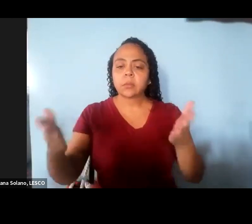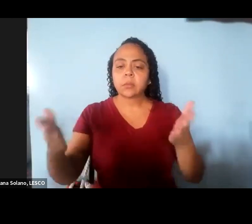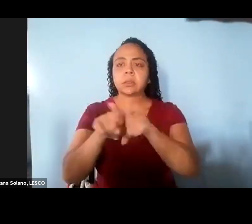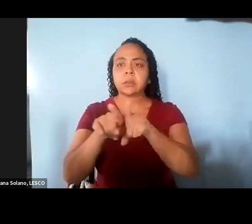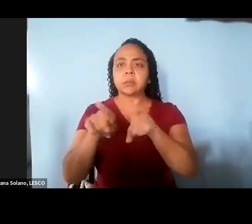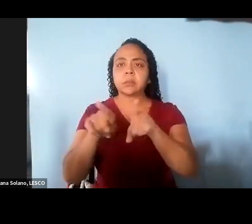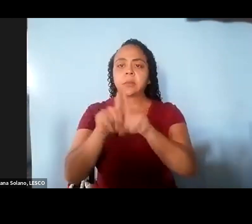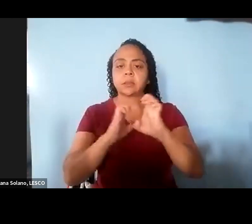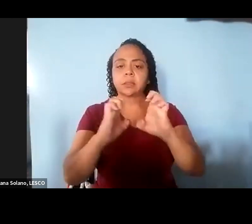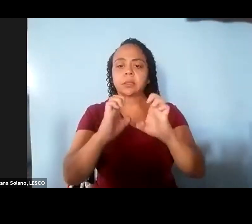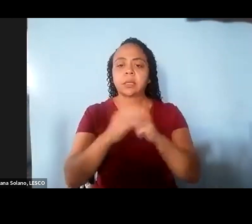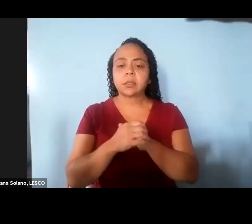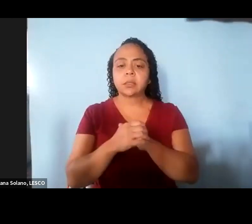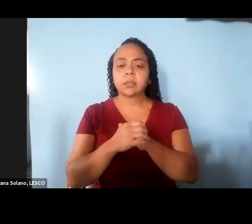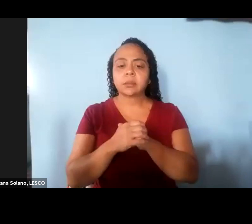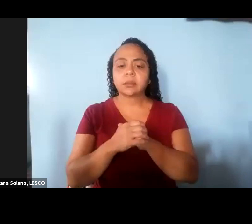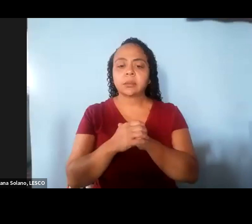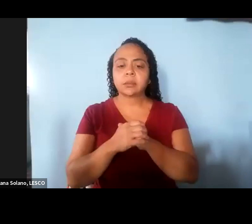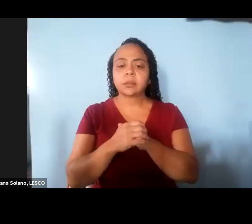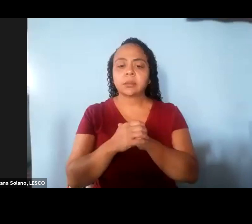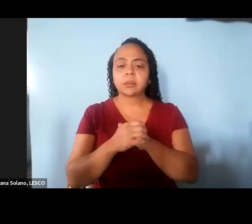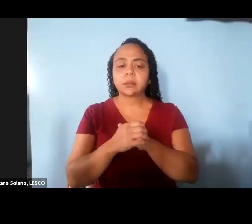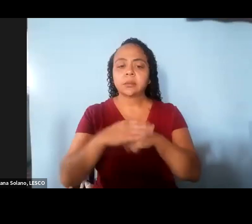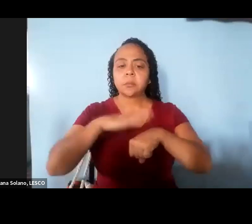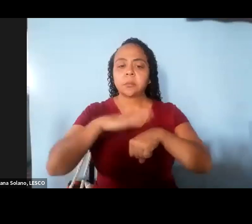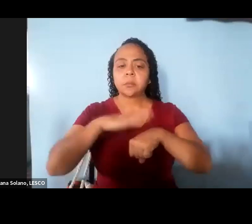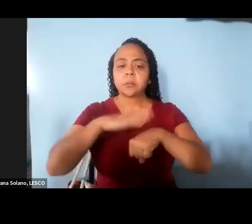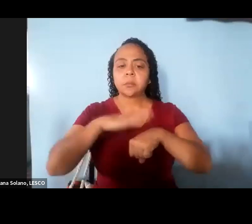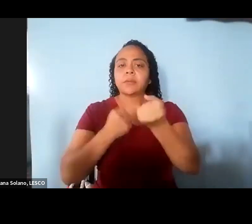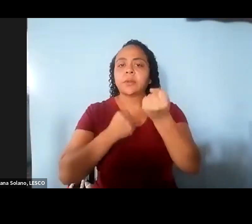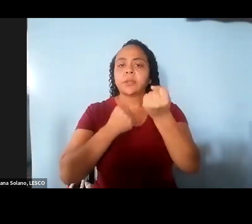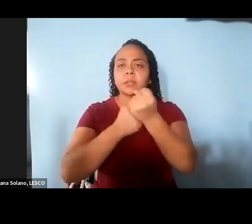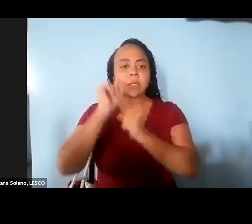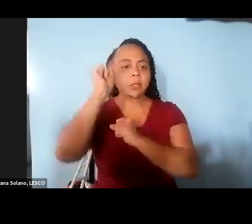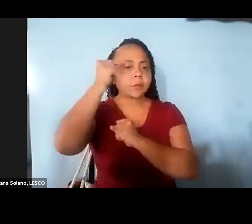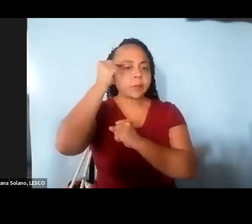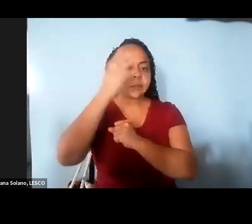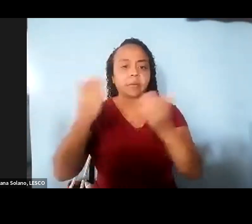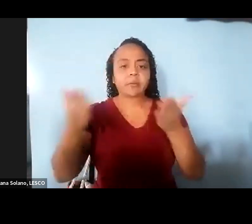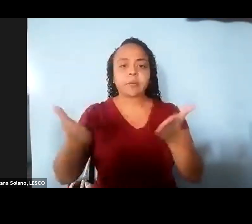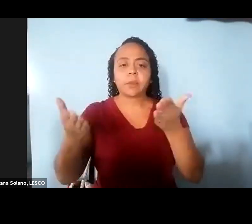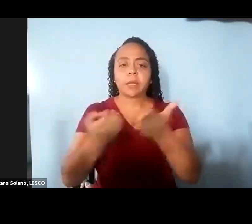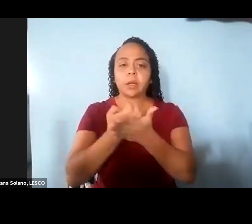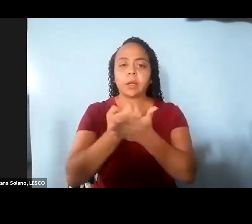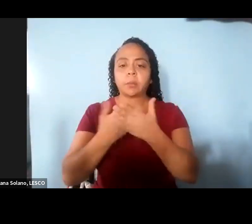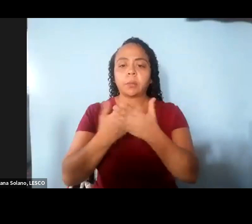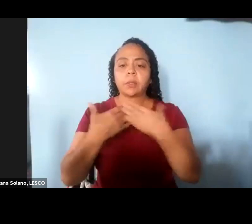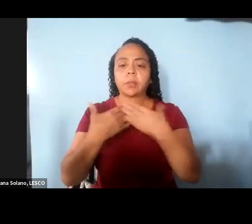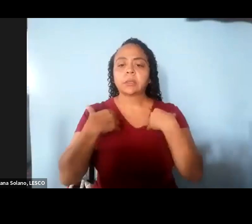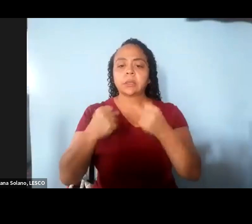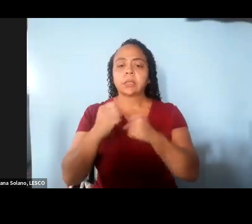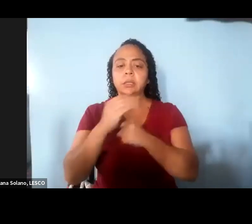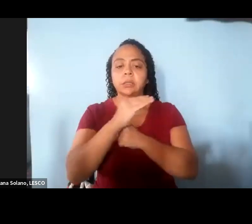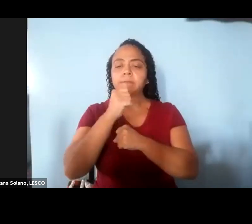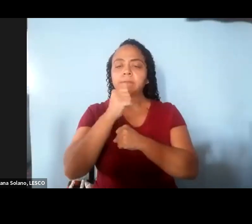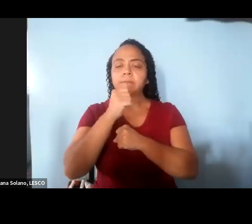que nos permitan reducir la vulnerabilidad fortalecer la gobernanza y fomentar economías sanas y resilientes estamos